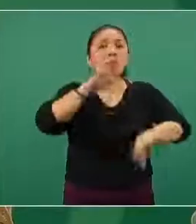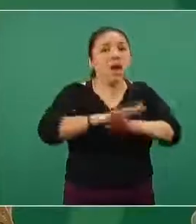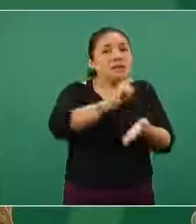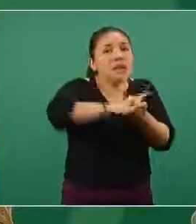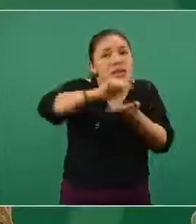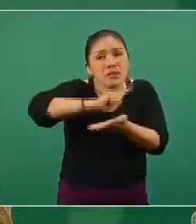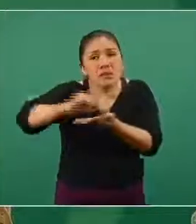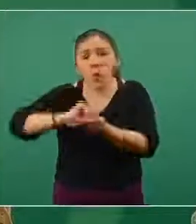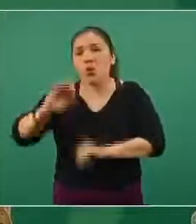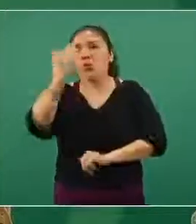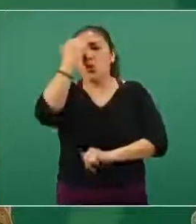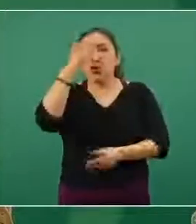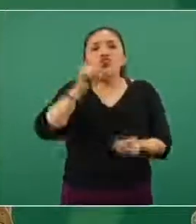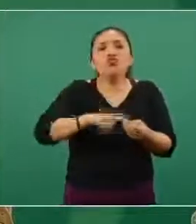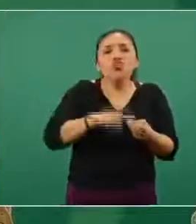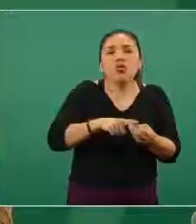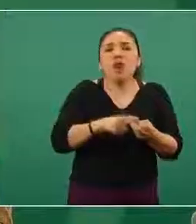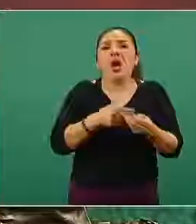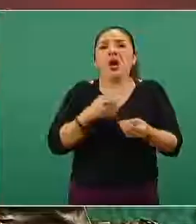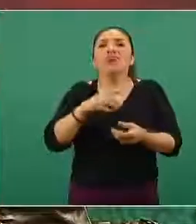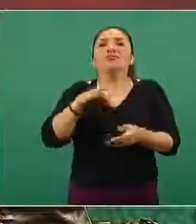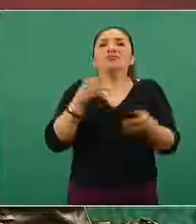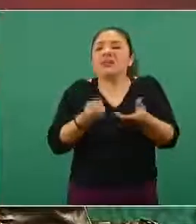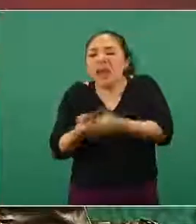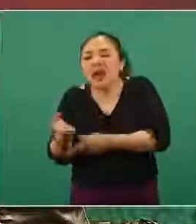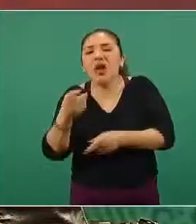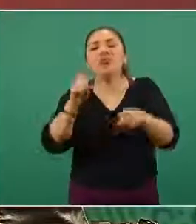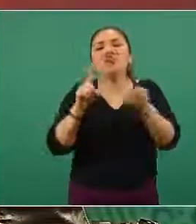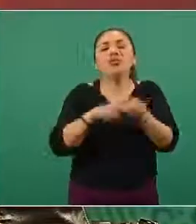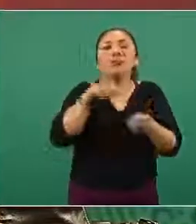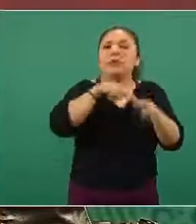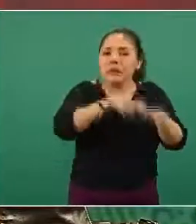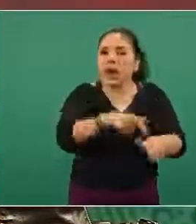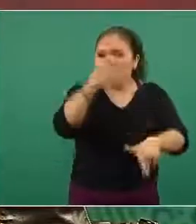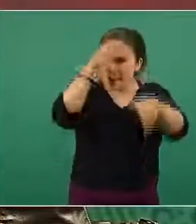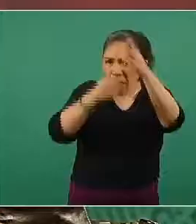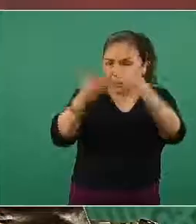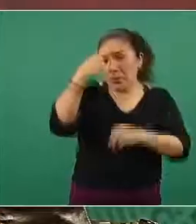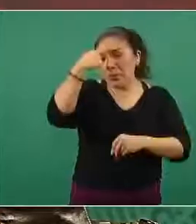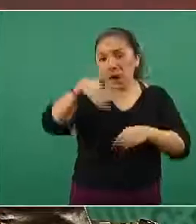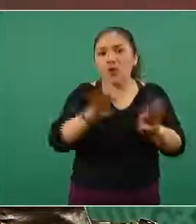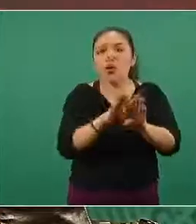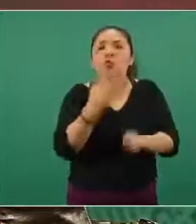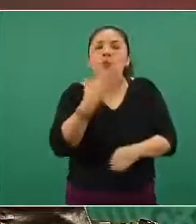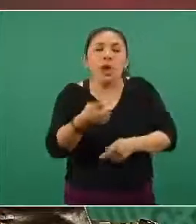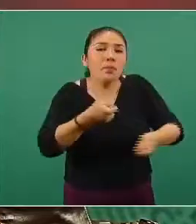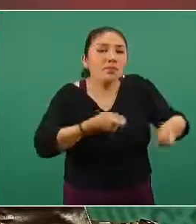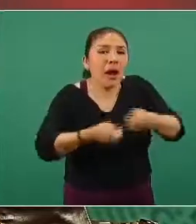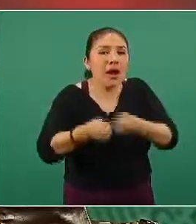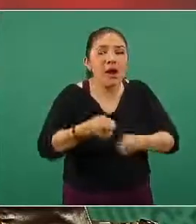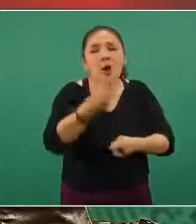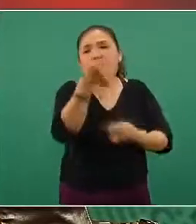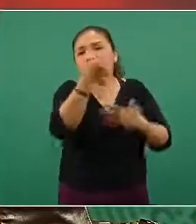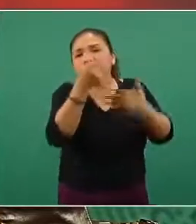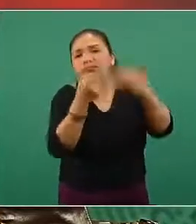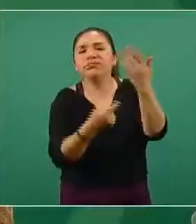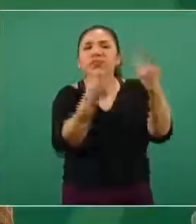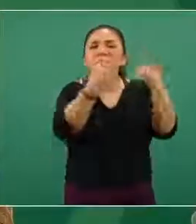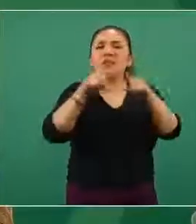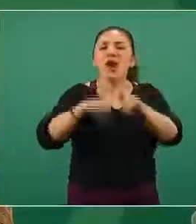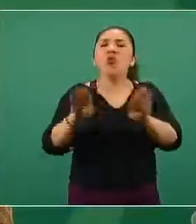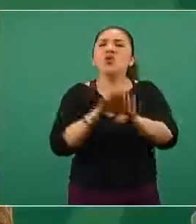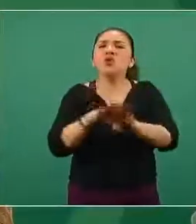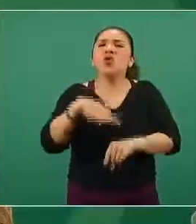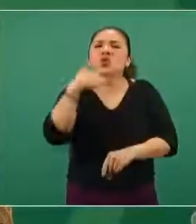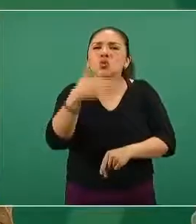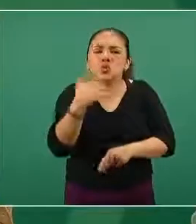limpias, por conocer las rutas, por estar en una constante capacitación para el manejo de todos estos